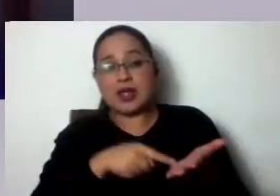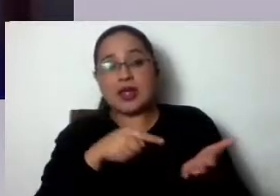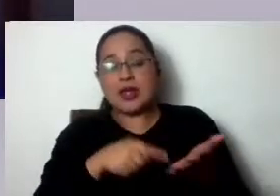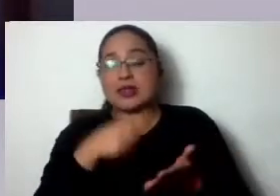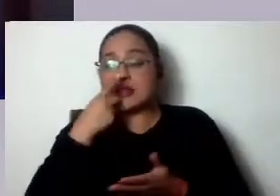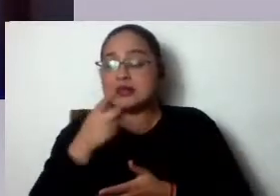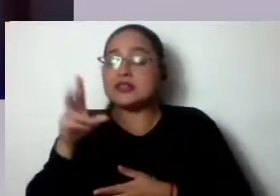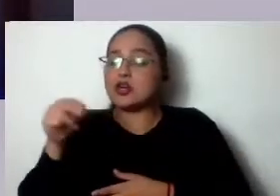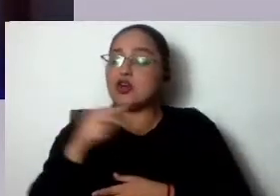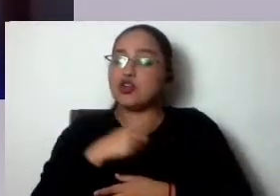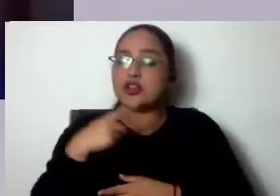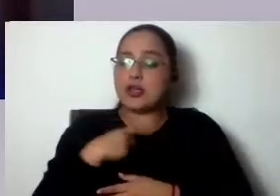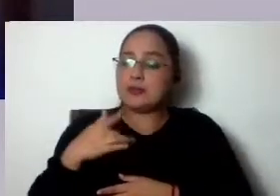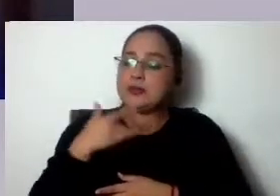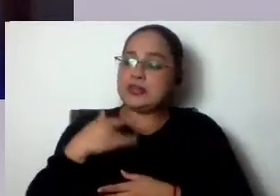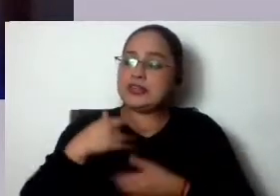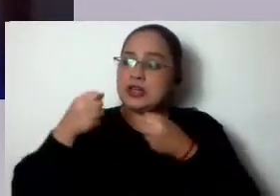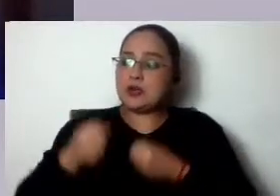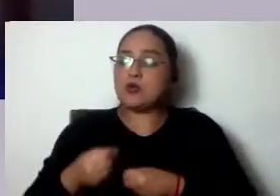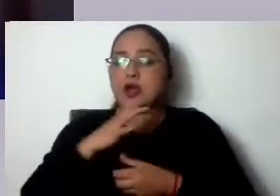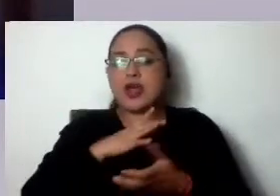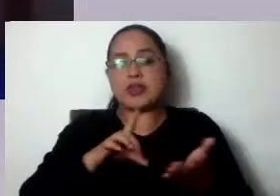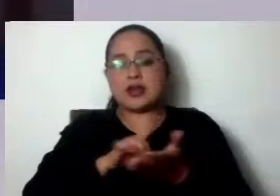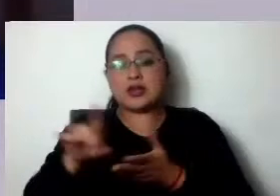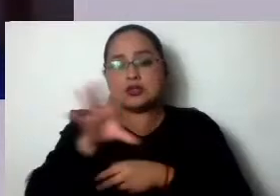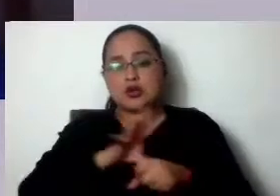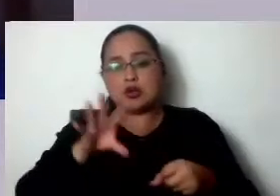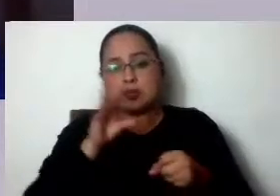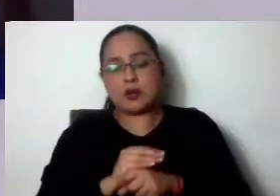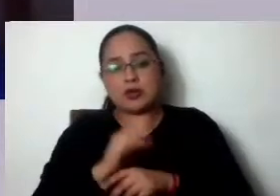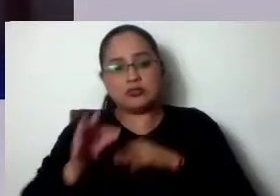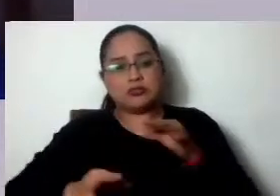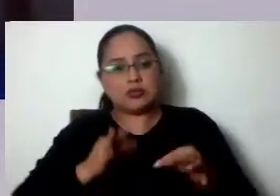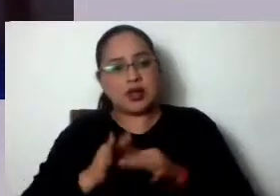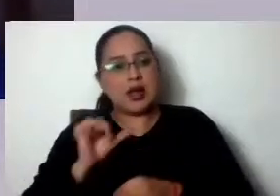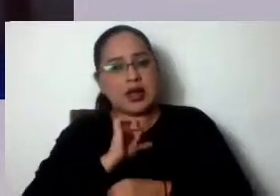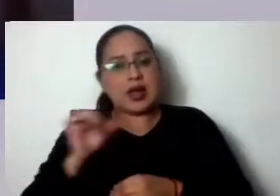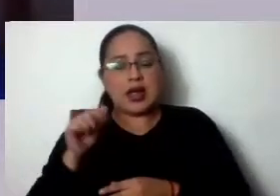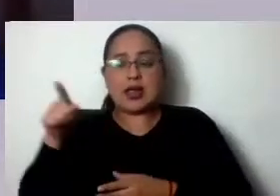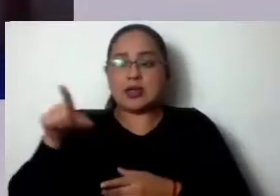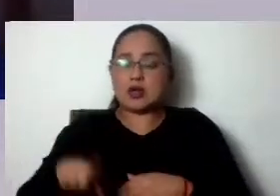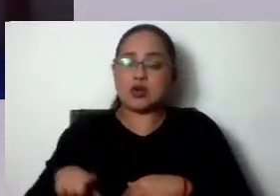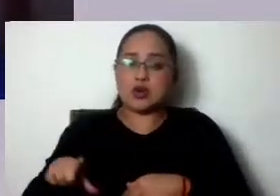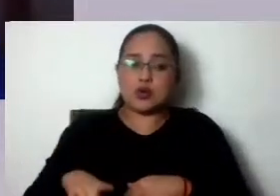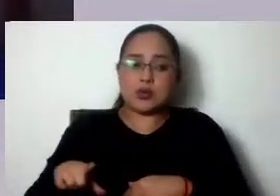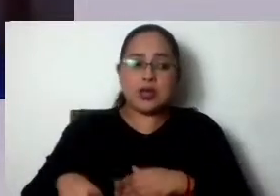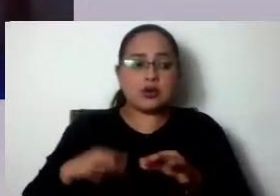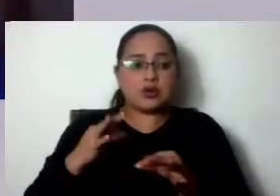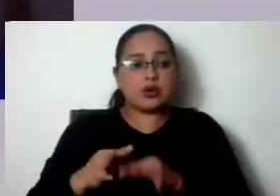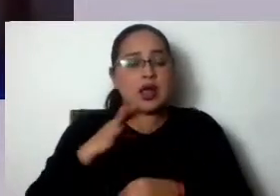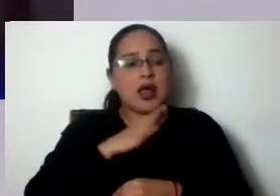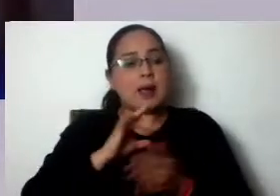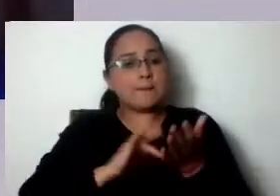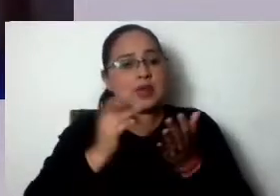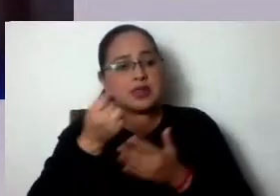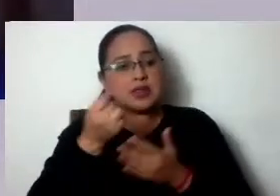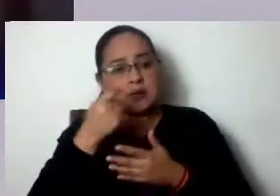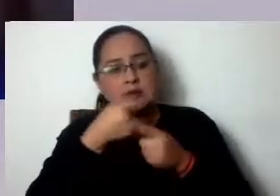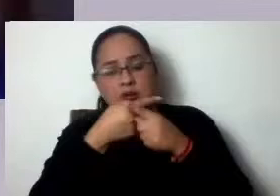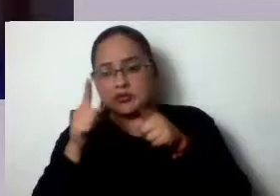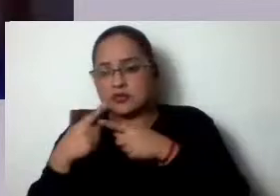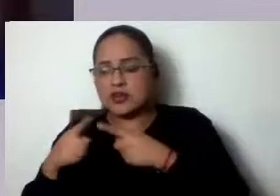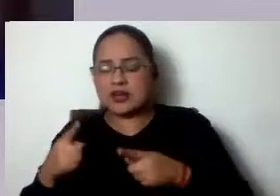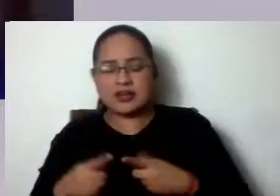afirmarse que existe un derecho absoluto incondicionado a recibir del estado cualquier medicamento que se le solicite